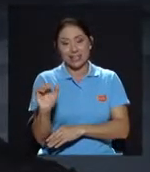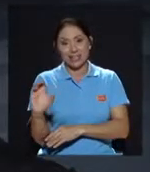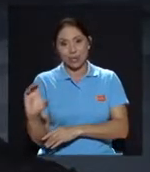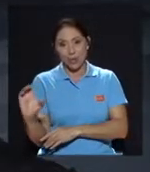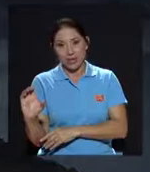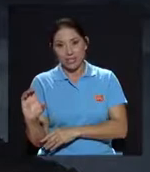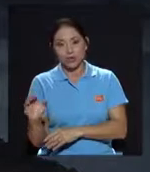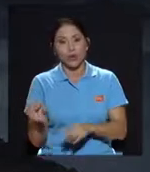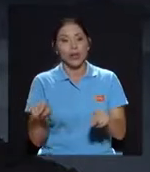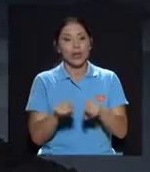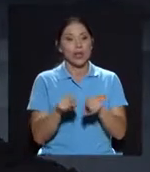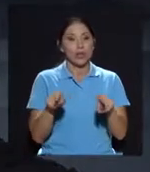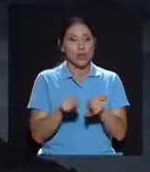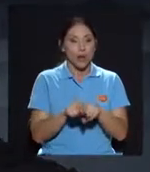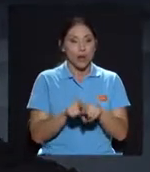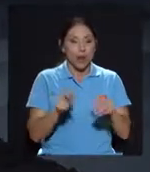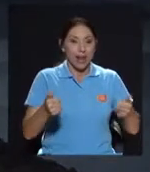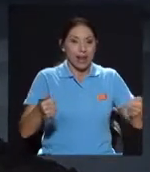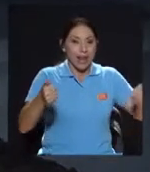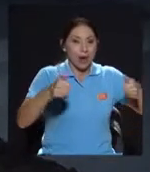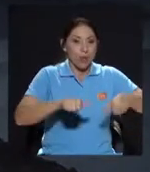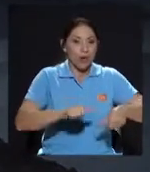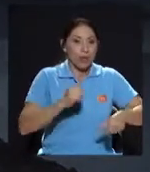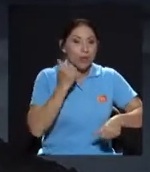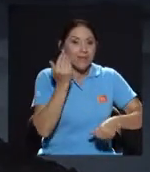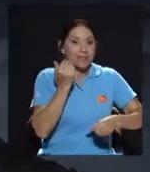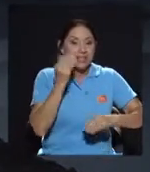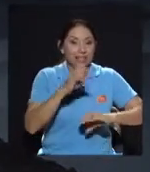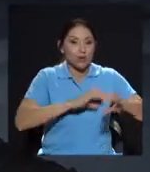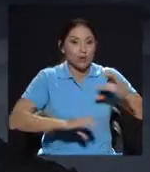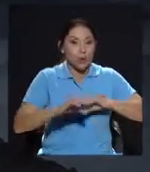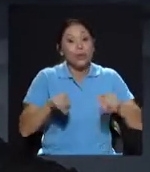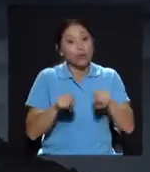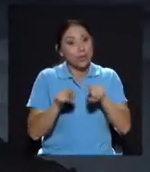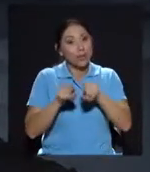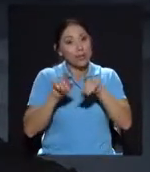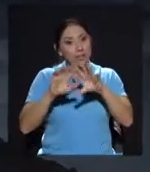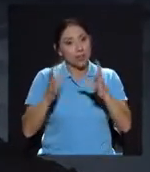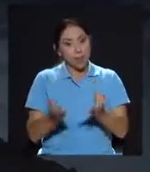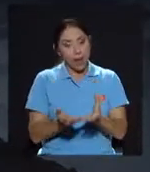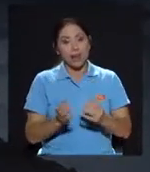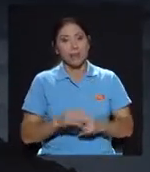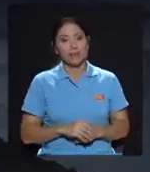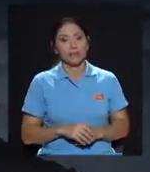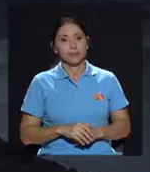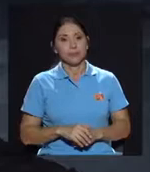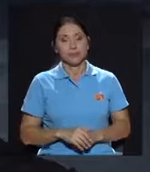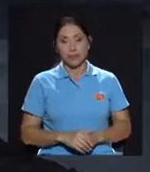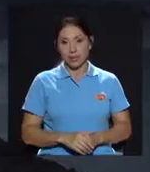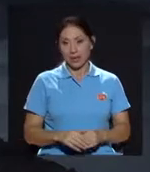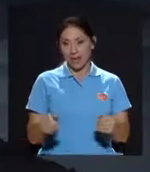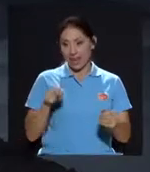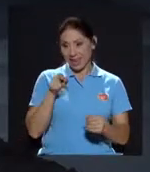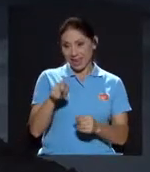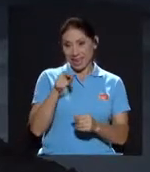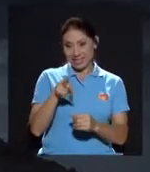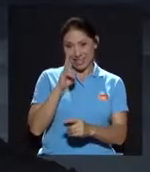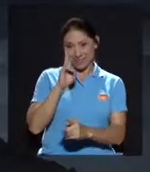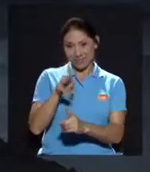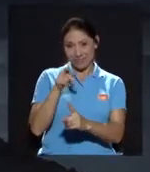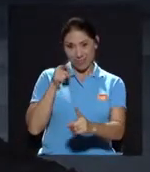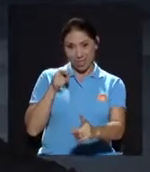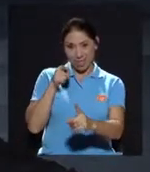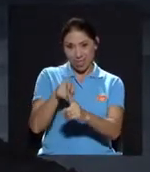acuerdo de facilitación de comercio que también es un acuerdo global en esa lógica hay que seguir construyendo